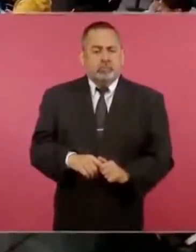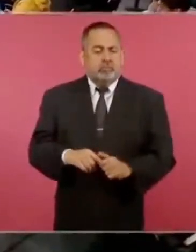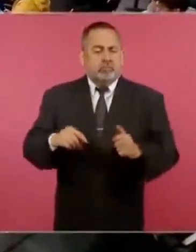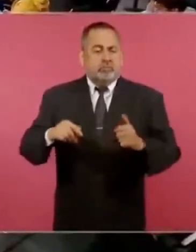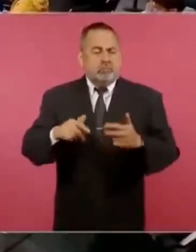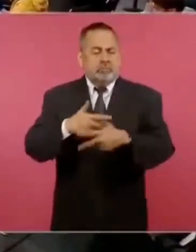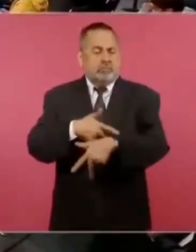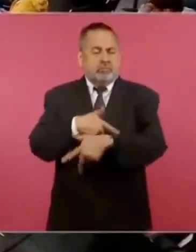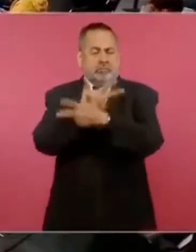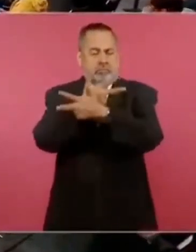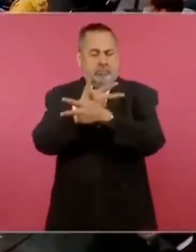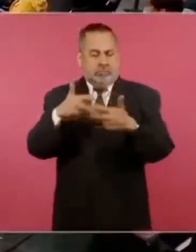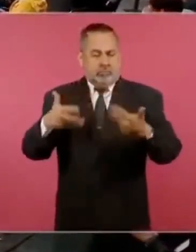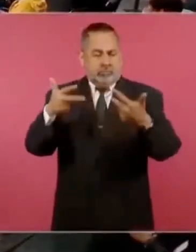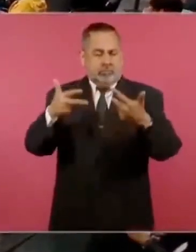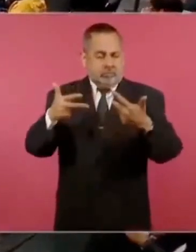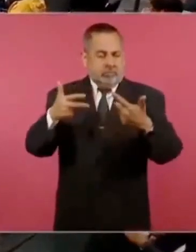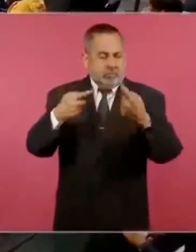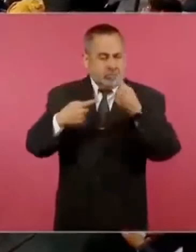teleconferencia,